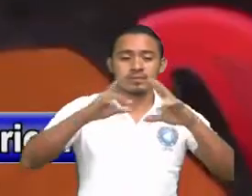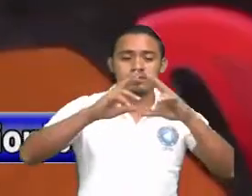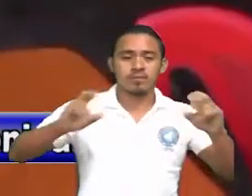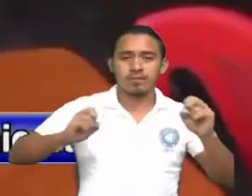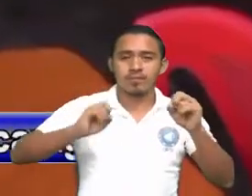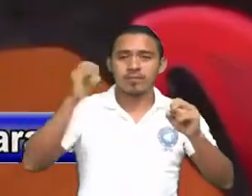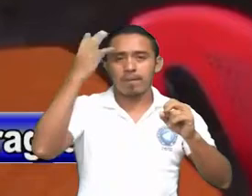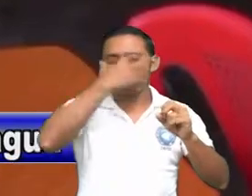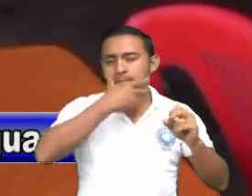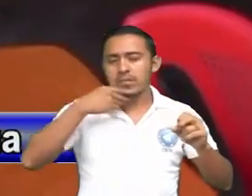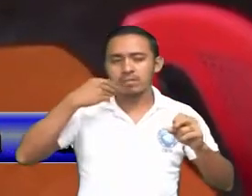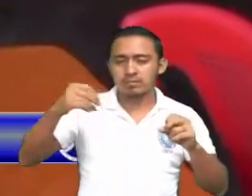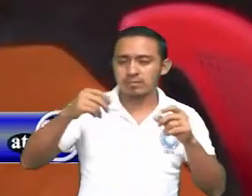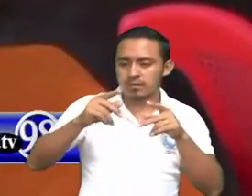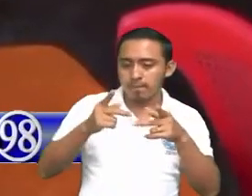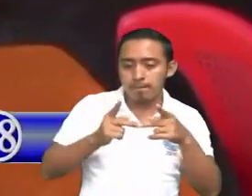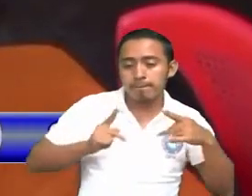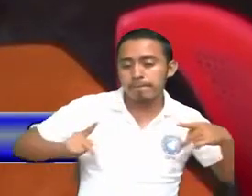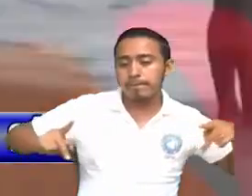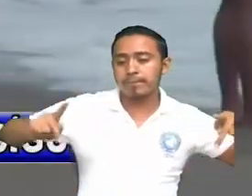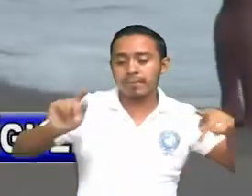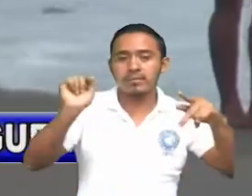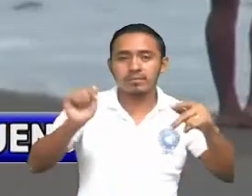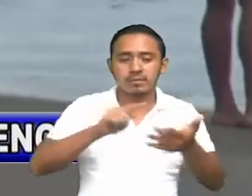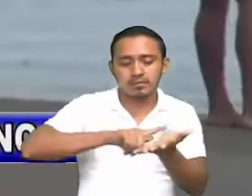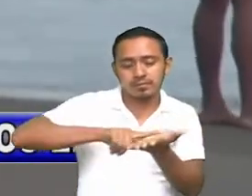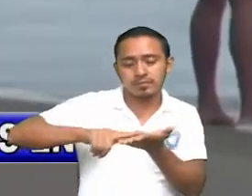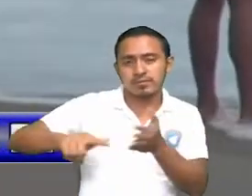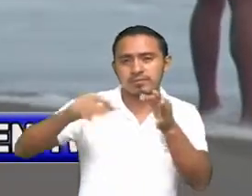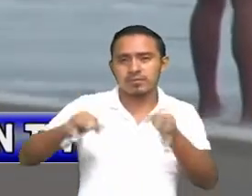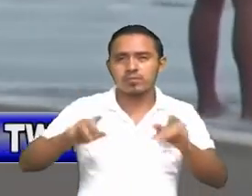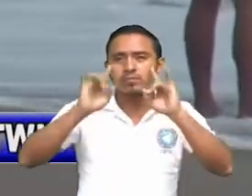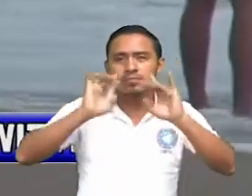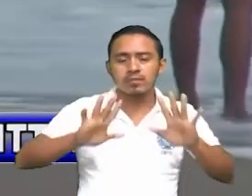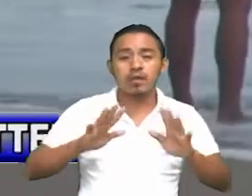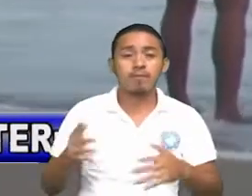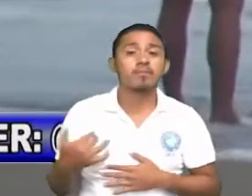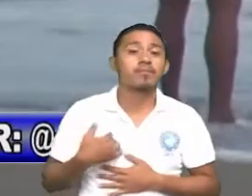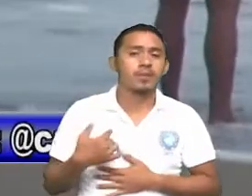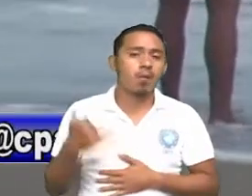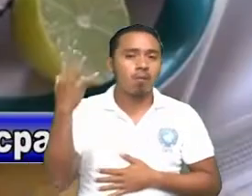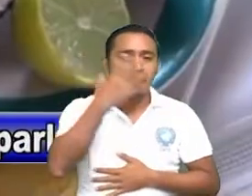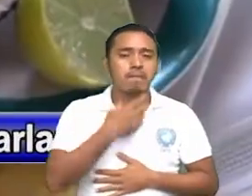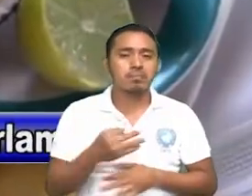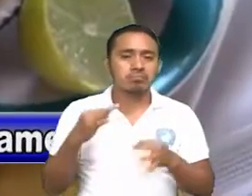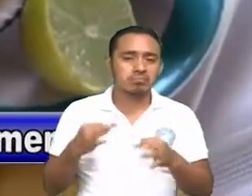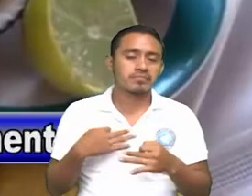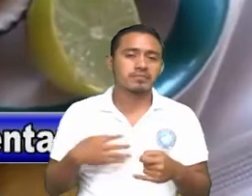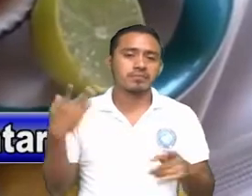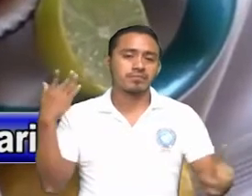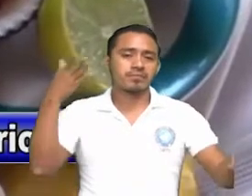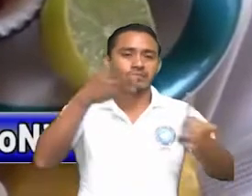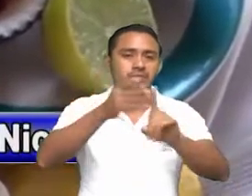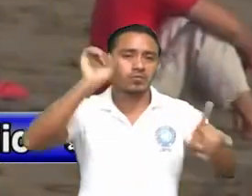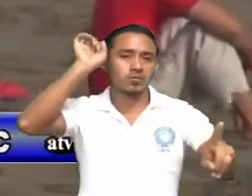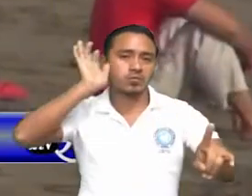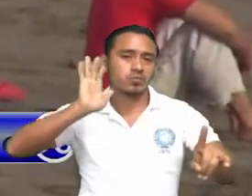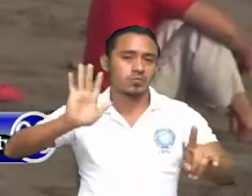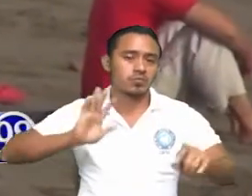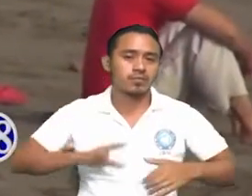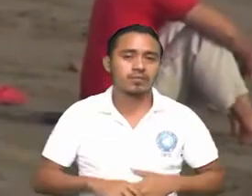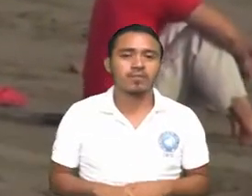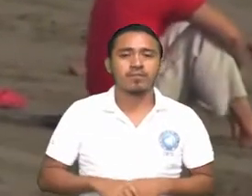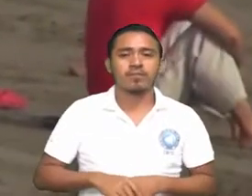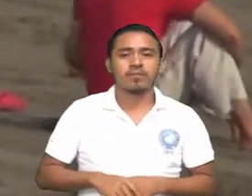belleza natural de sus paradisíacas playas, limpieza y seguridad hacen de este hermoso lugar el mejor destino para visitar este fin de semana